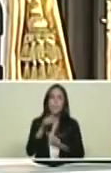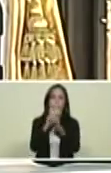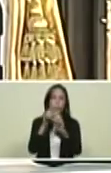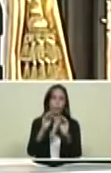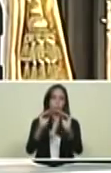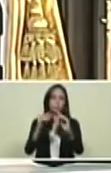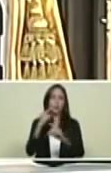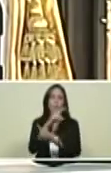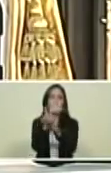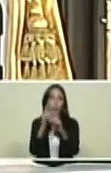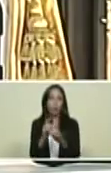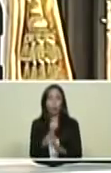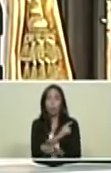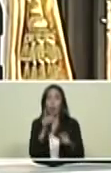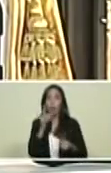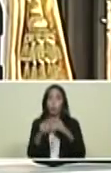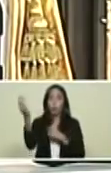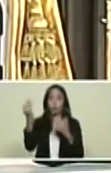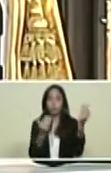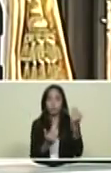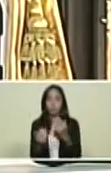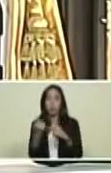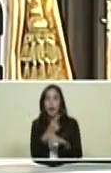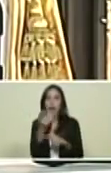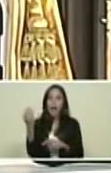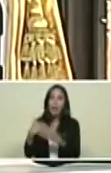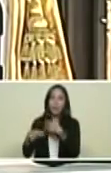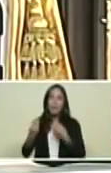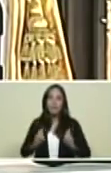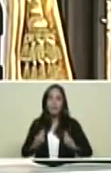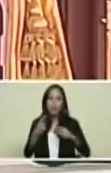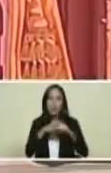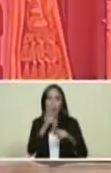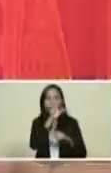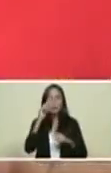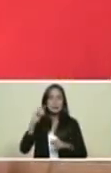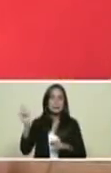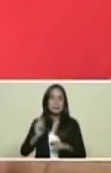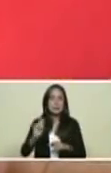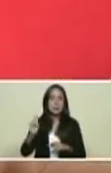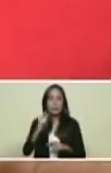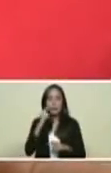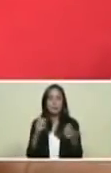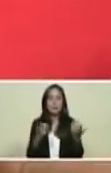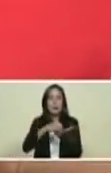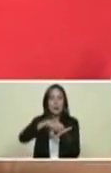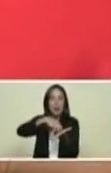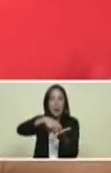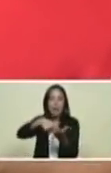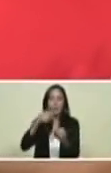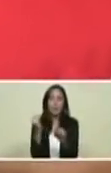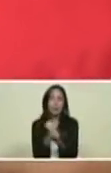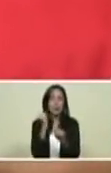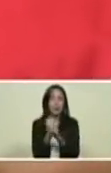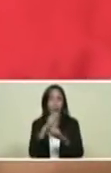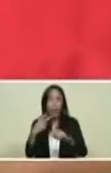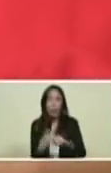venezolanos que han regresado y que vivieron meses de penuria y esclavismo en